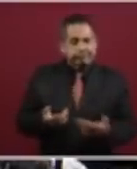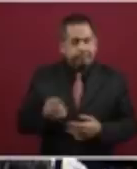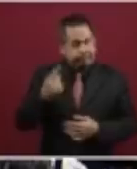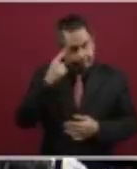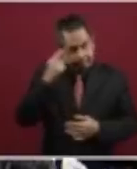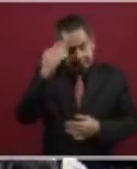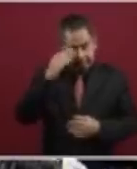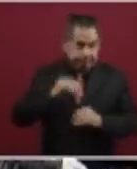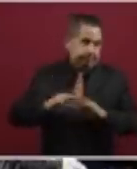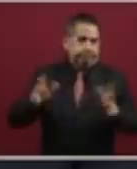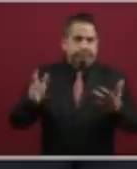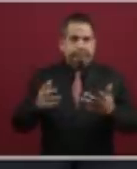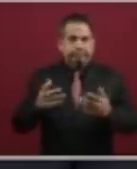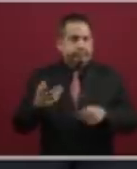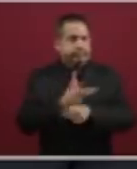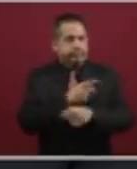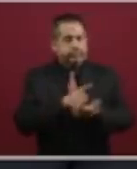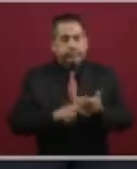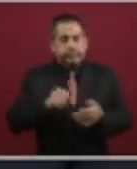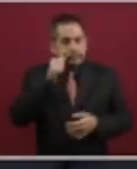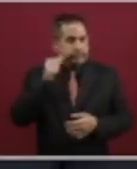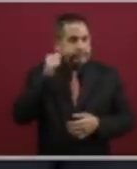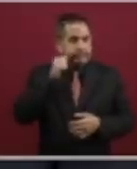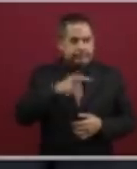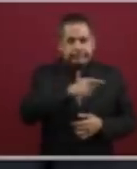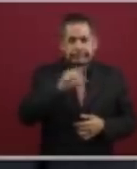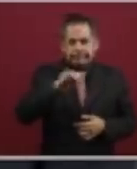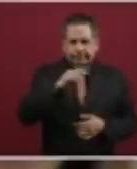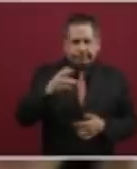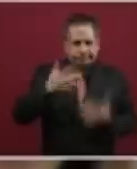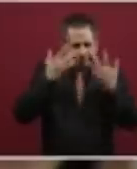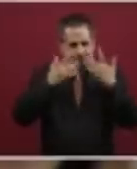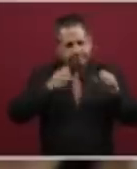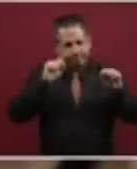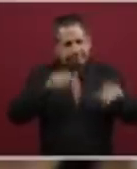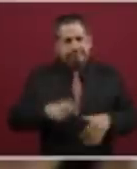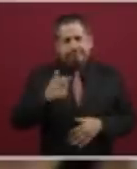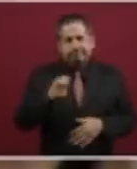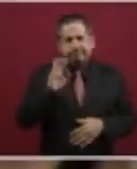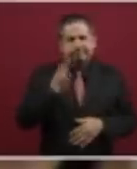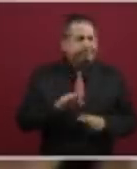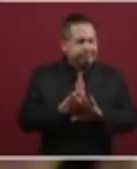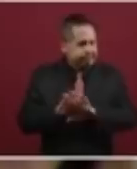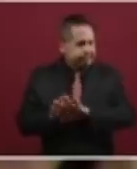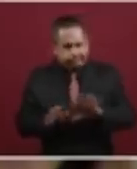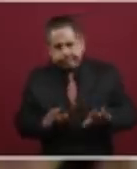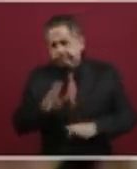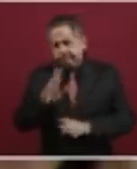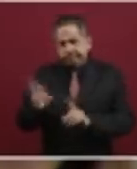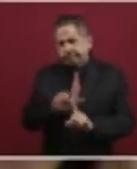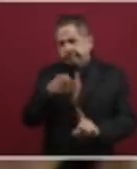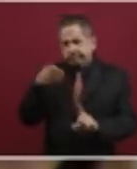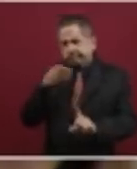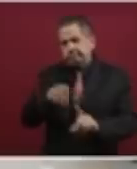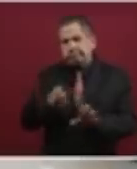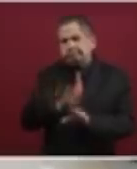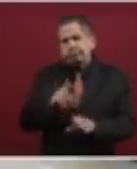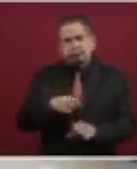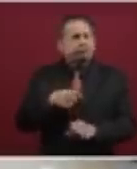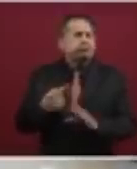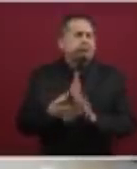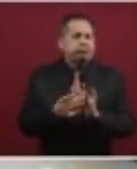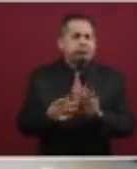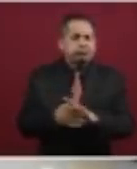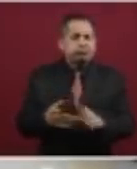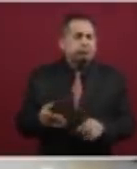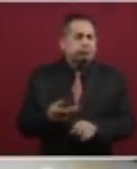como todos sabemos, en la renuncia ayer del director del IMSS, Germán Martínez, pero la pregunta es, ¿cómo explicar? ¿Cuál